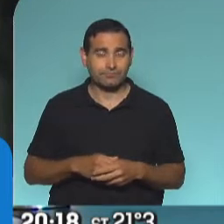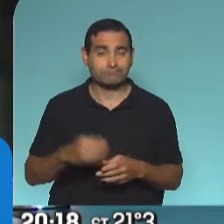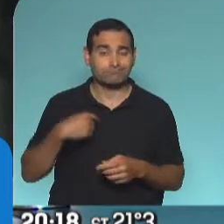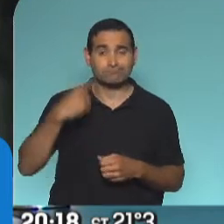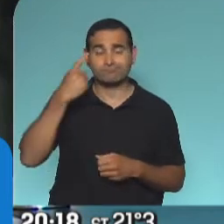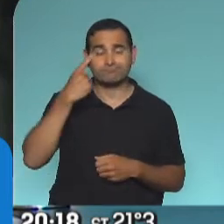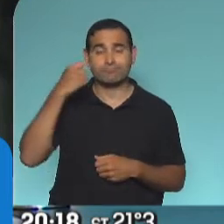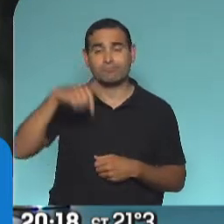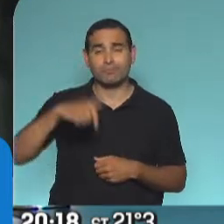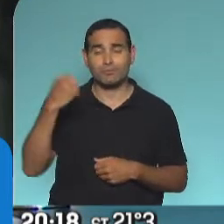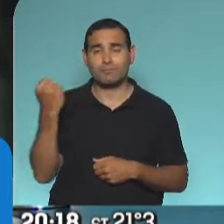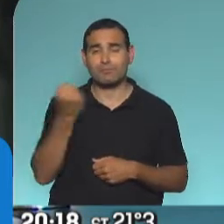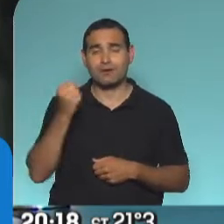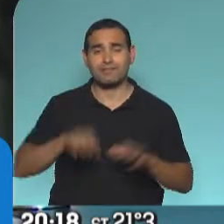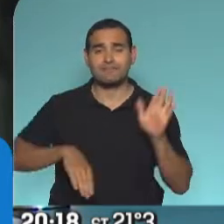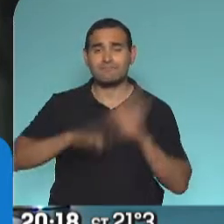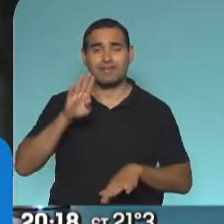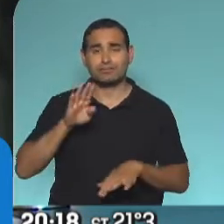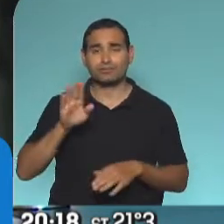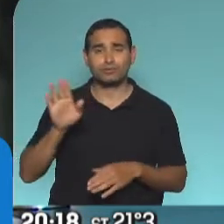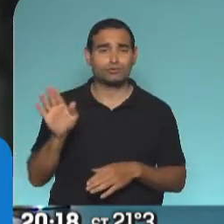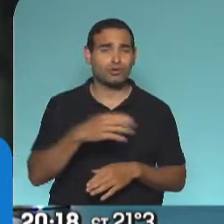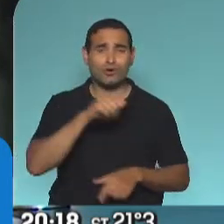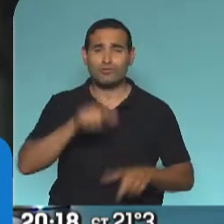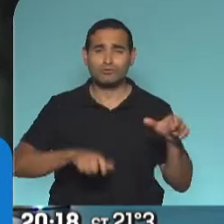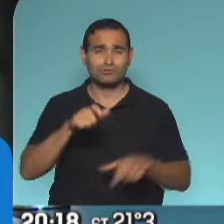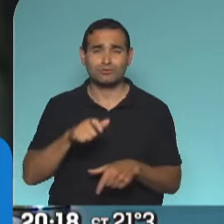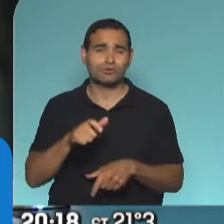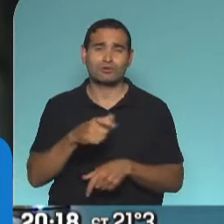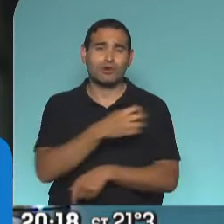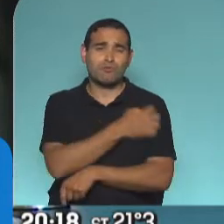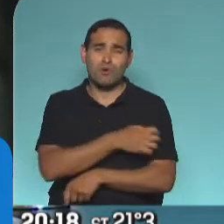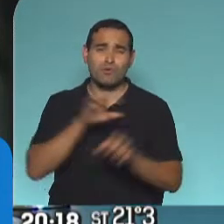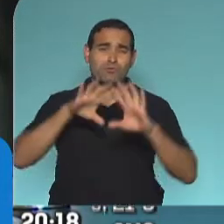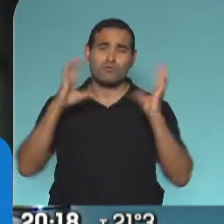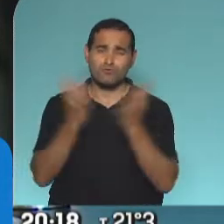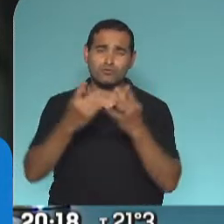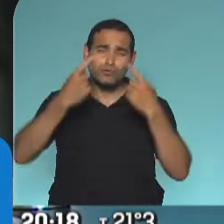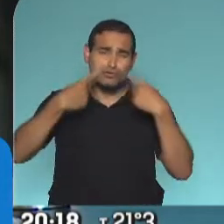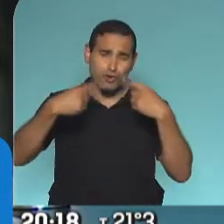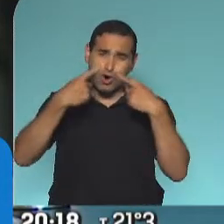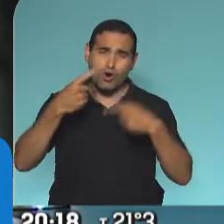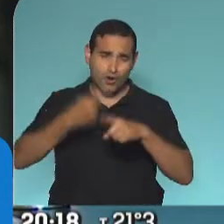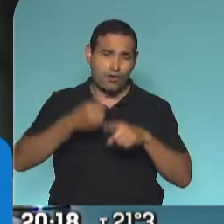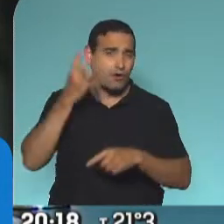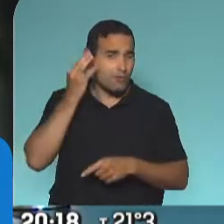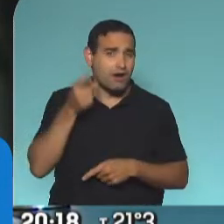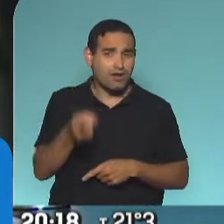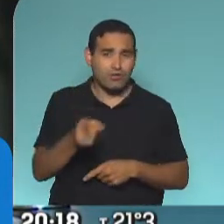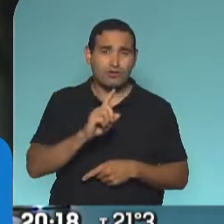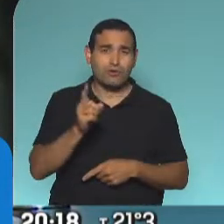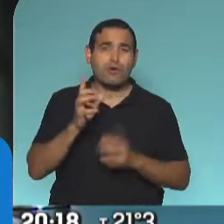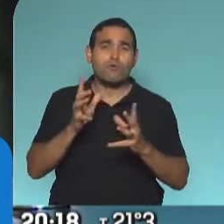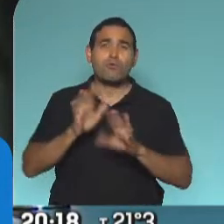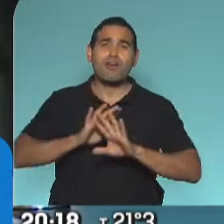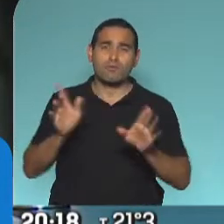lo más importante es que lo están llorando todos los humildes del mundo, y en ese sentido es mucho más que un jugador de fútbol,